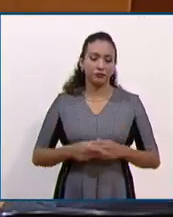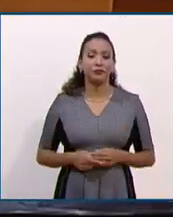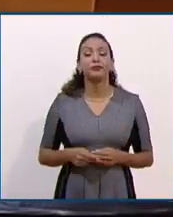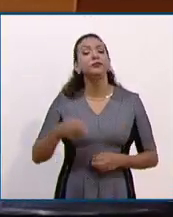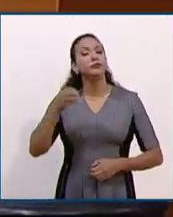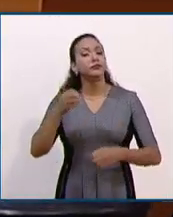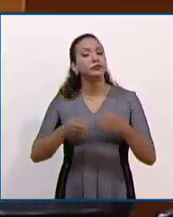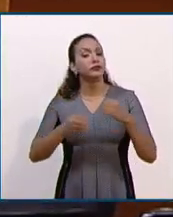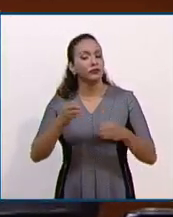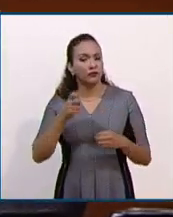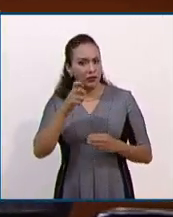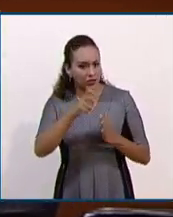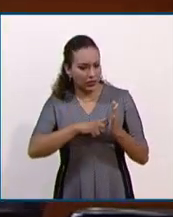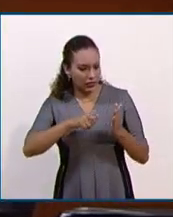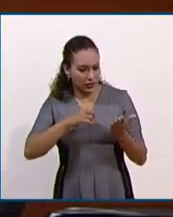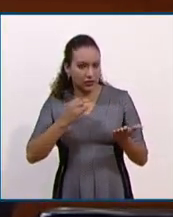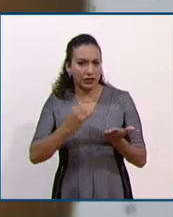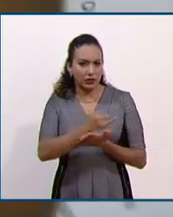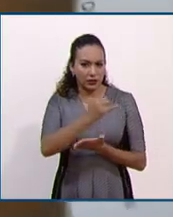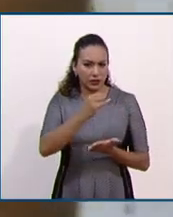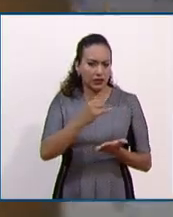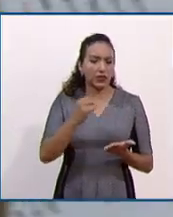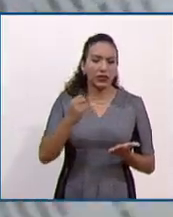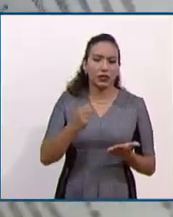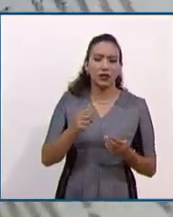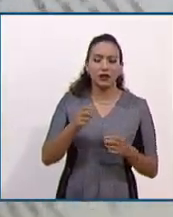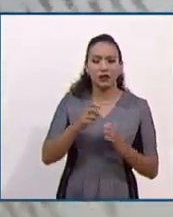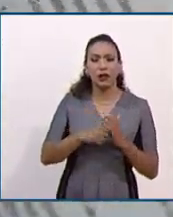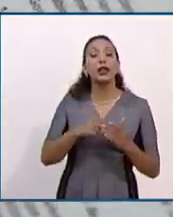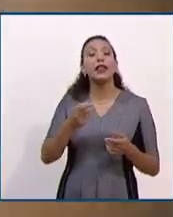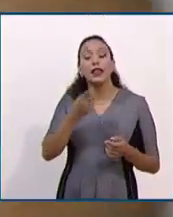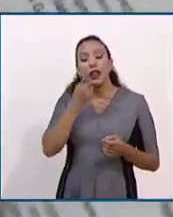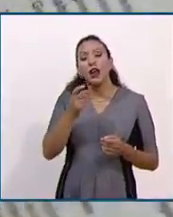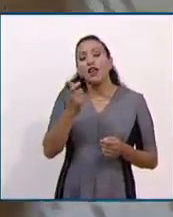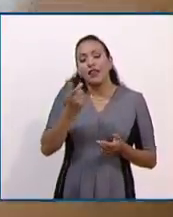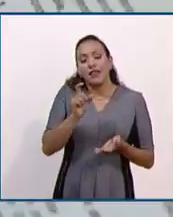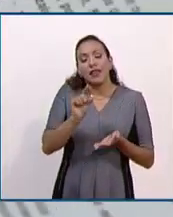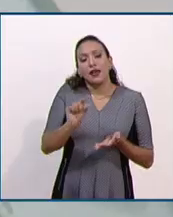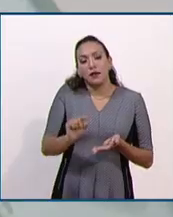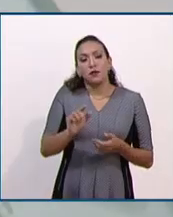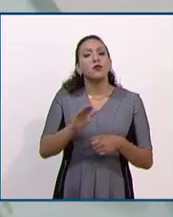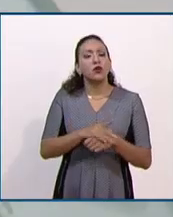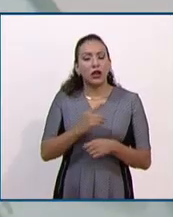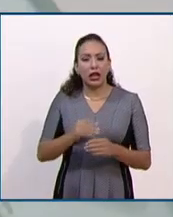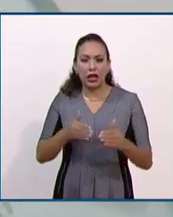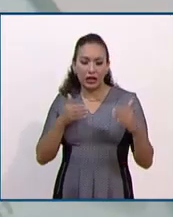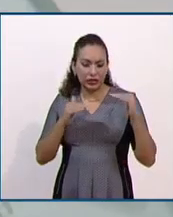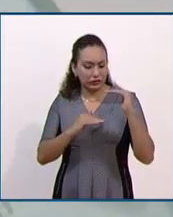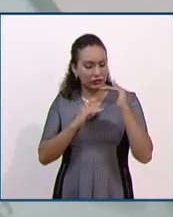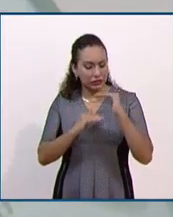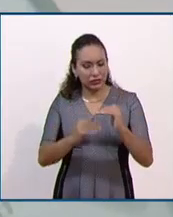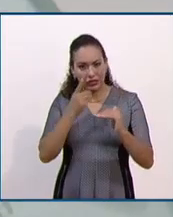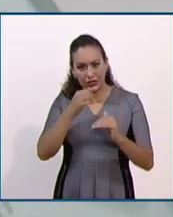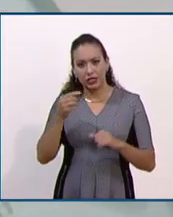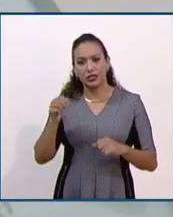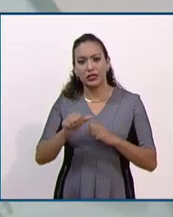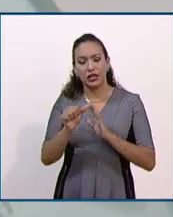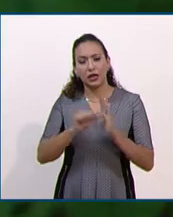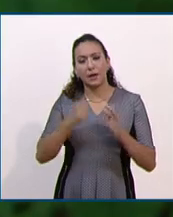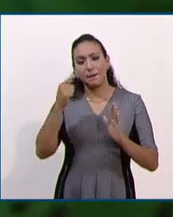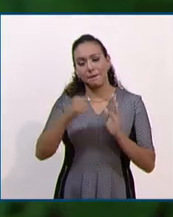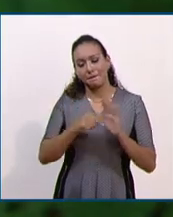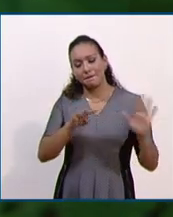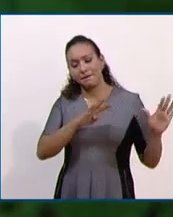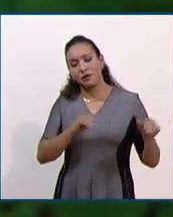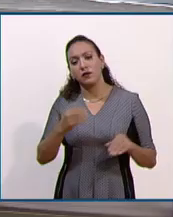de apelación modificó esa decisión y redujo el monto de la indemnización, pues ese es el límite que establece el artículo 1995 del